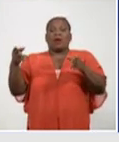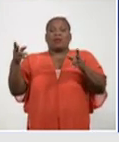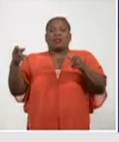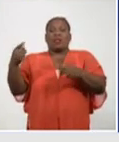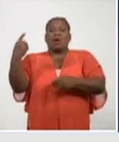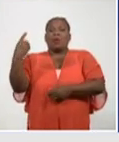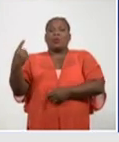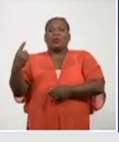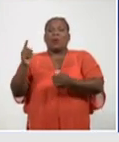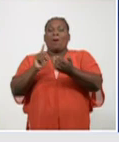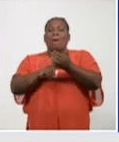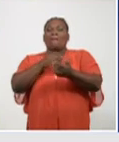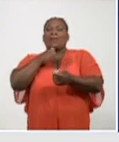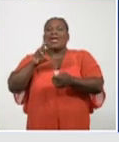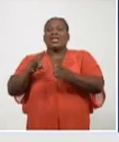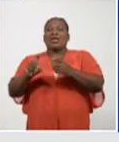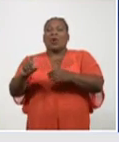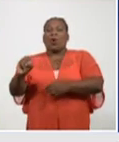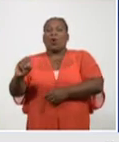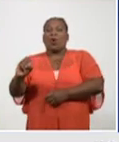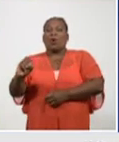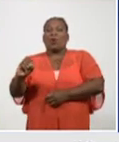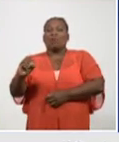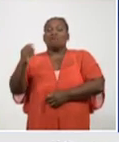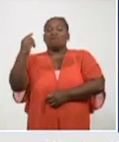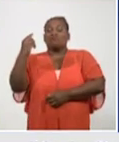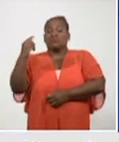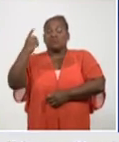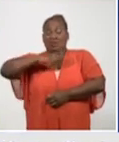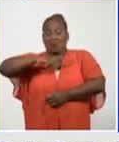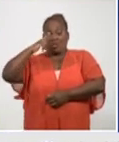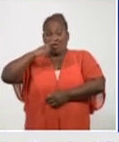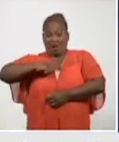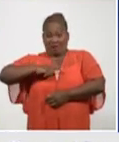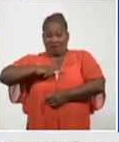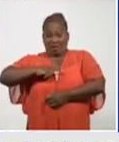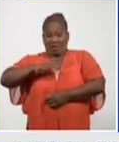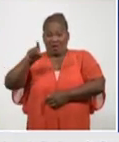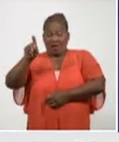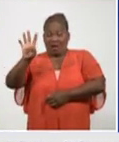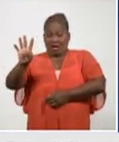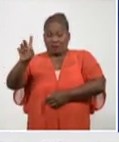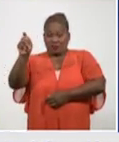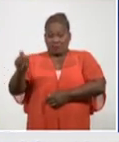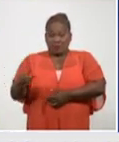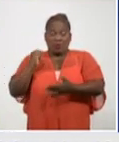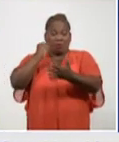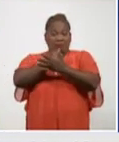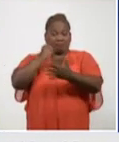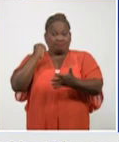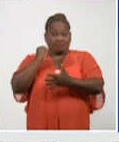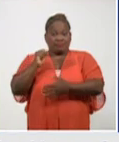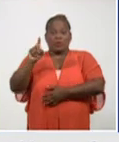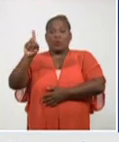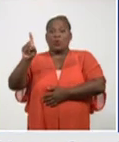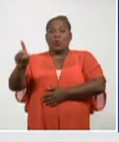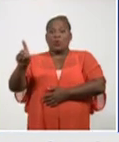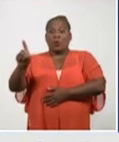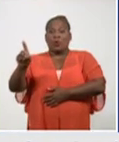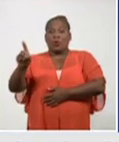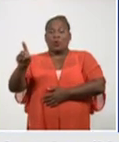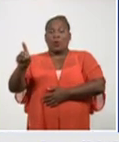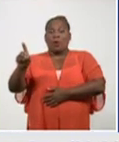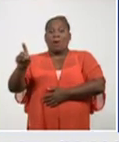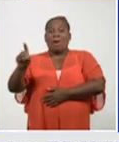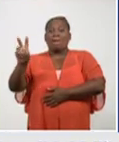Perico. En Ciego de Ávila, los 14 casos que se confirman, pues 1 de Venezuela, 2